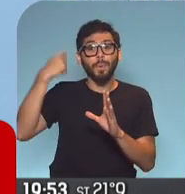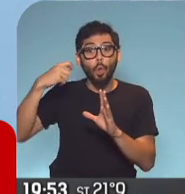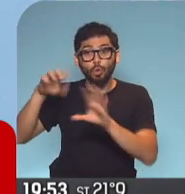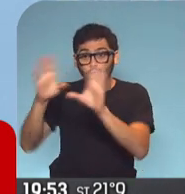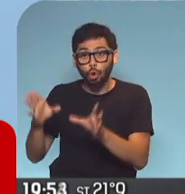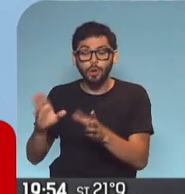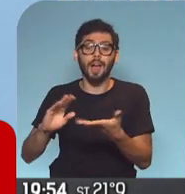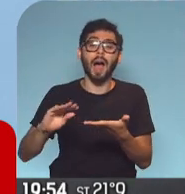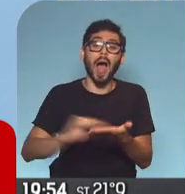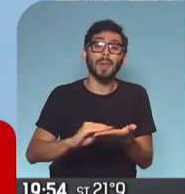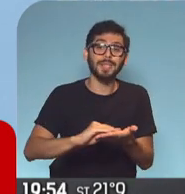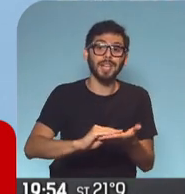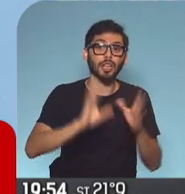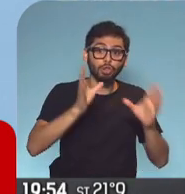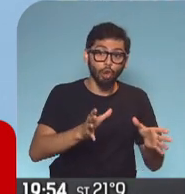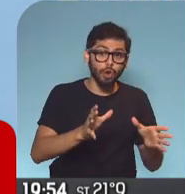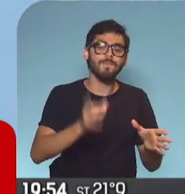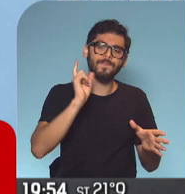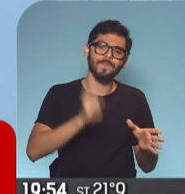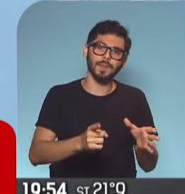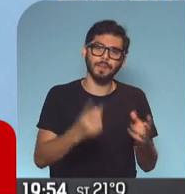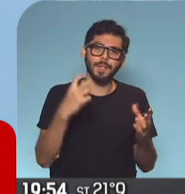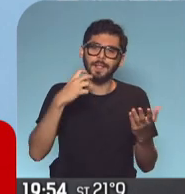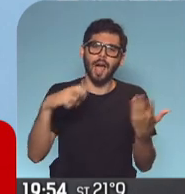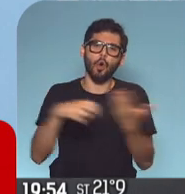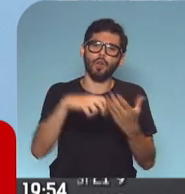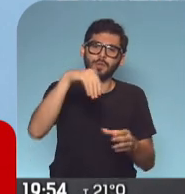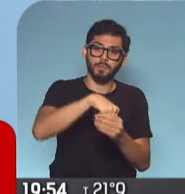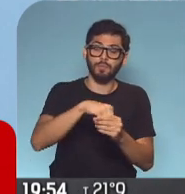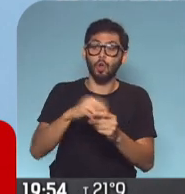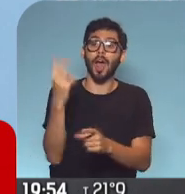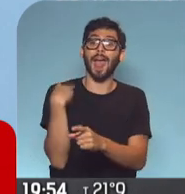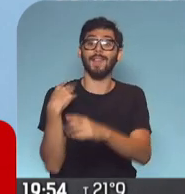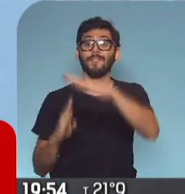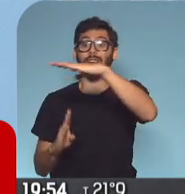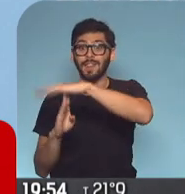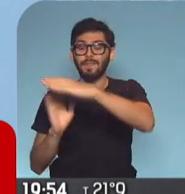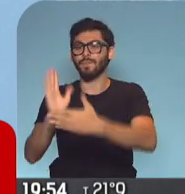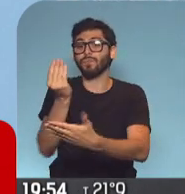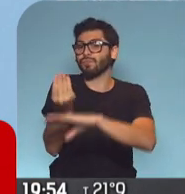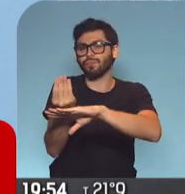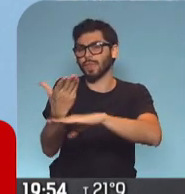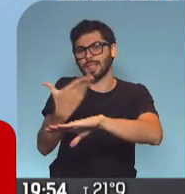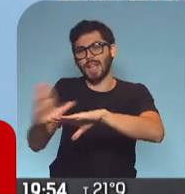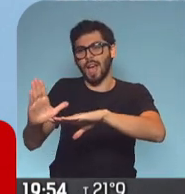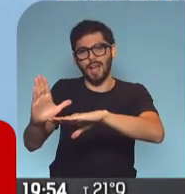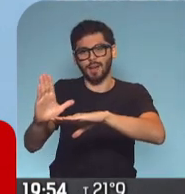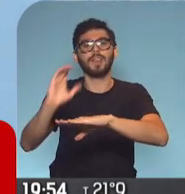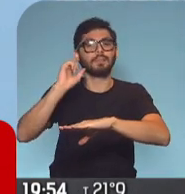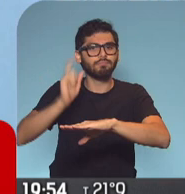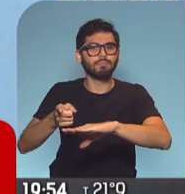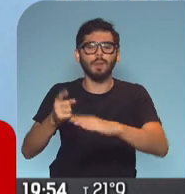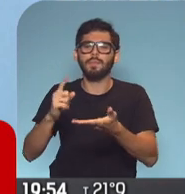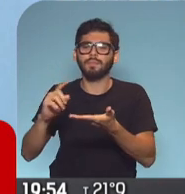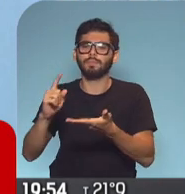pública, removiendo de sus cargos a todos los máximos responsables de la misma e iniciar un sumario